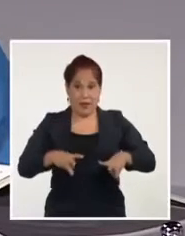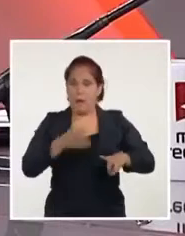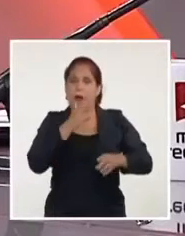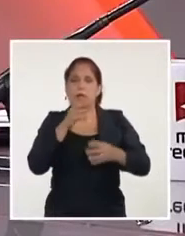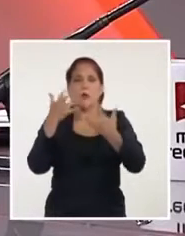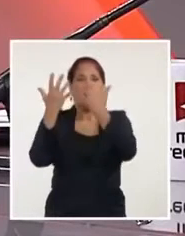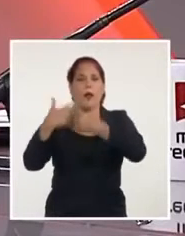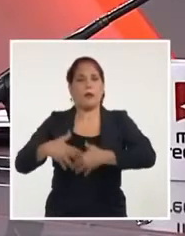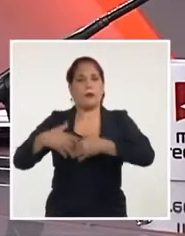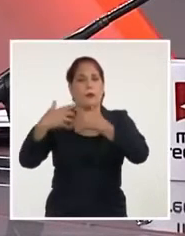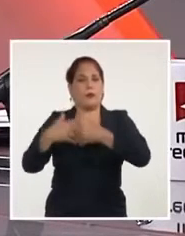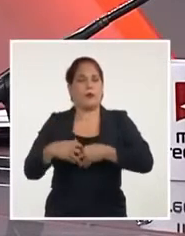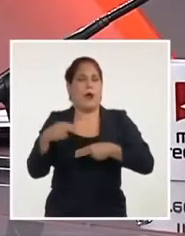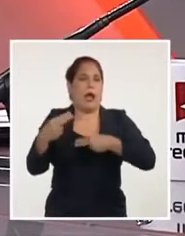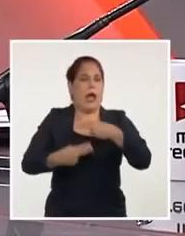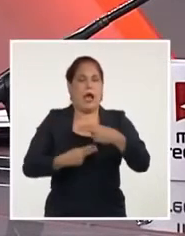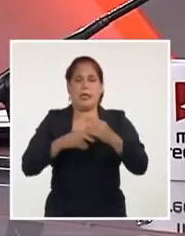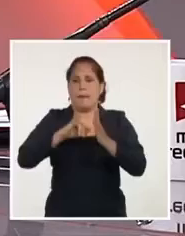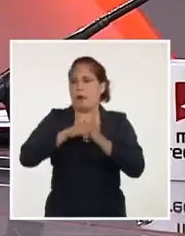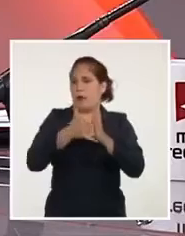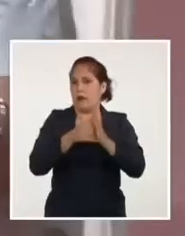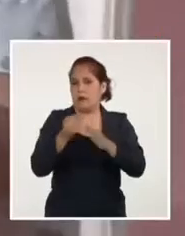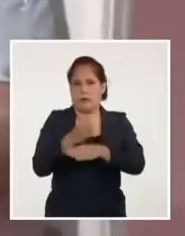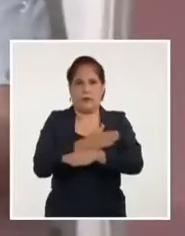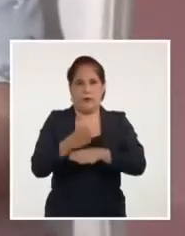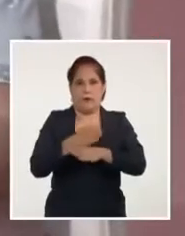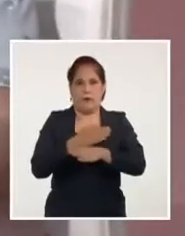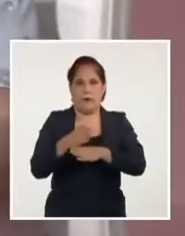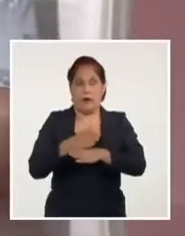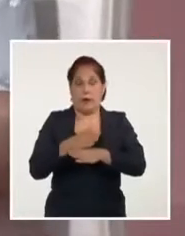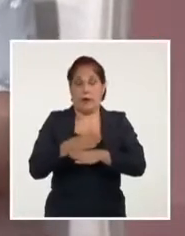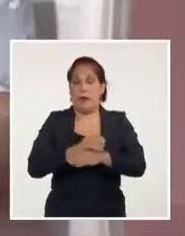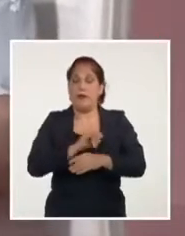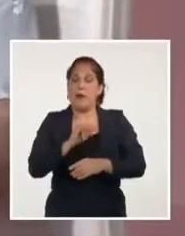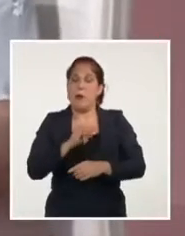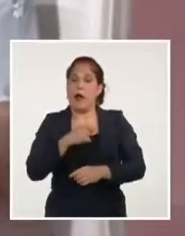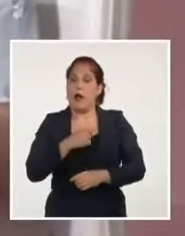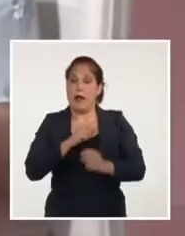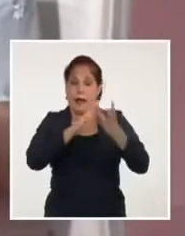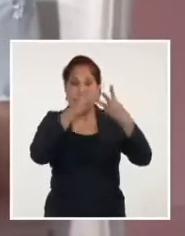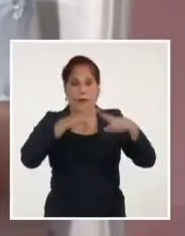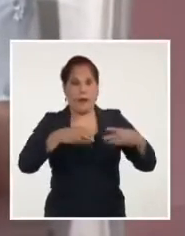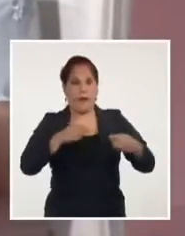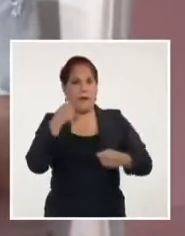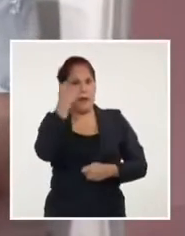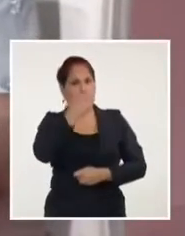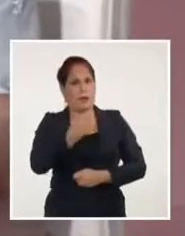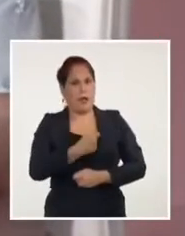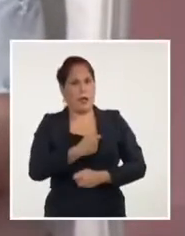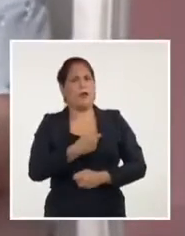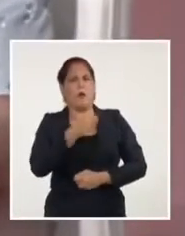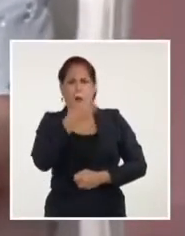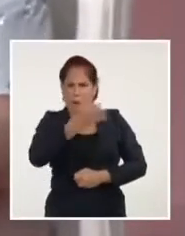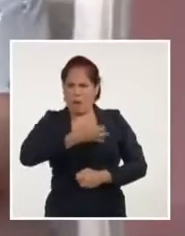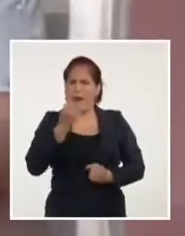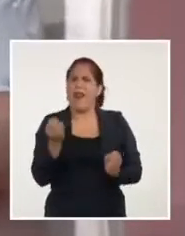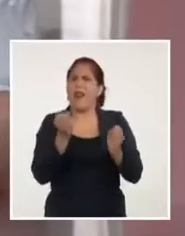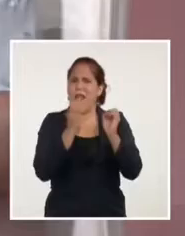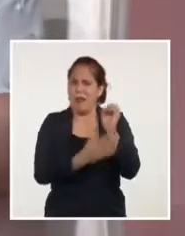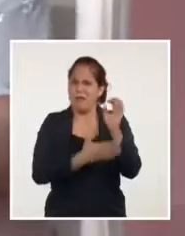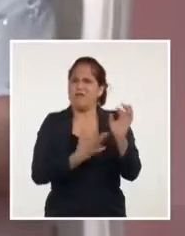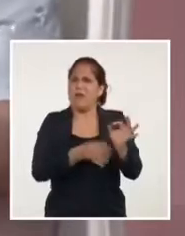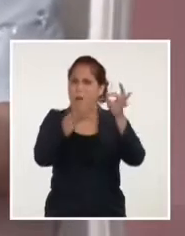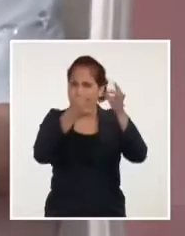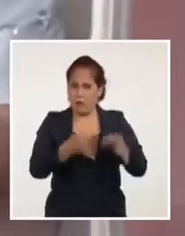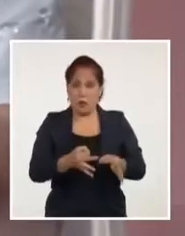cultural que ha hecho de una de las prácticas, diríamos que es más seria en el sentido del apego a esa sociedad a